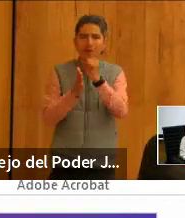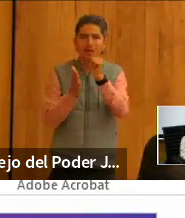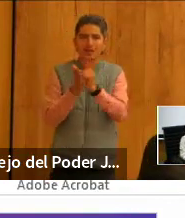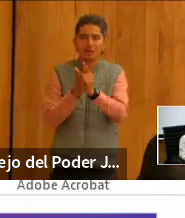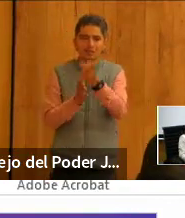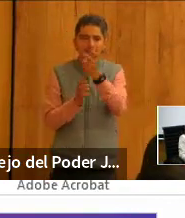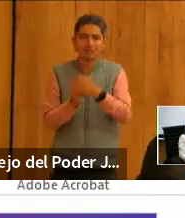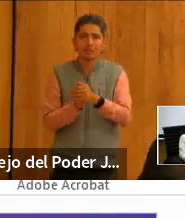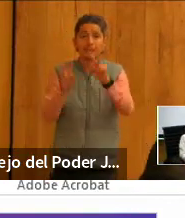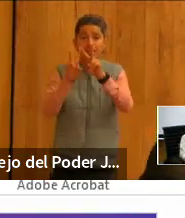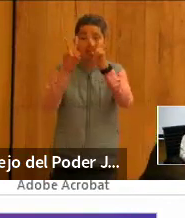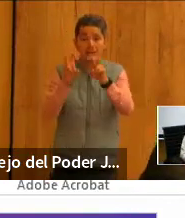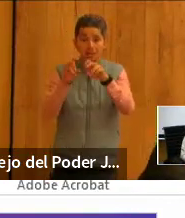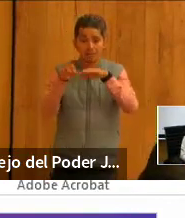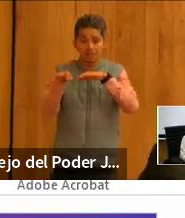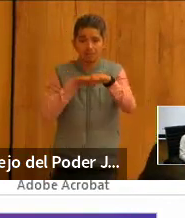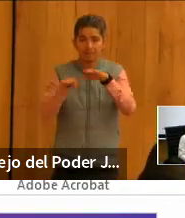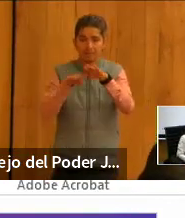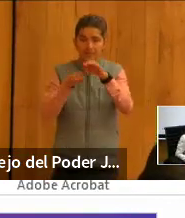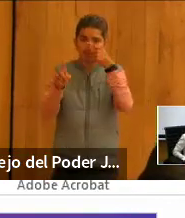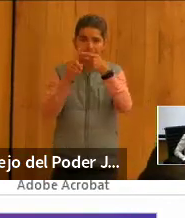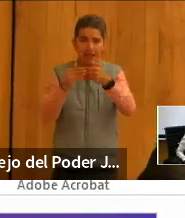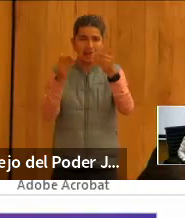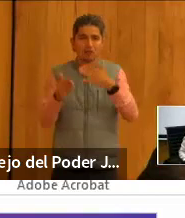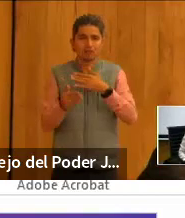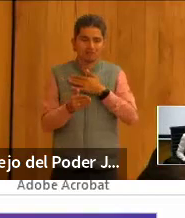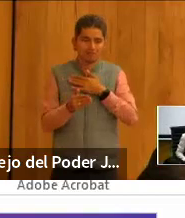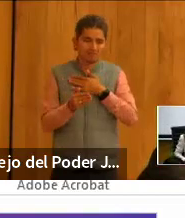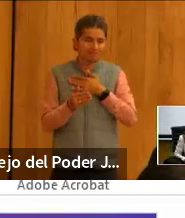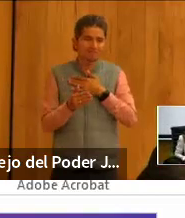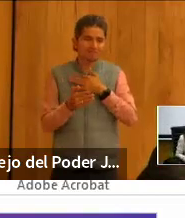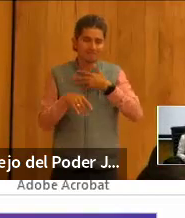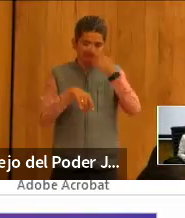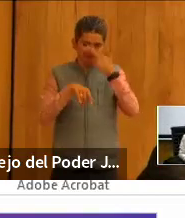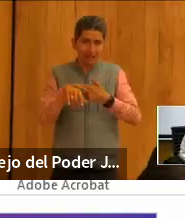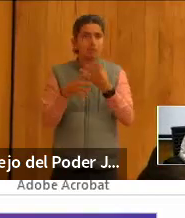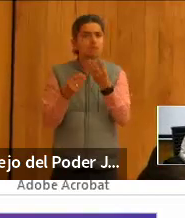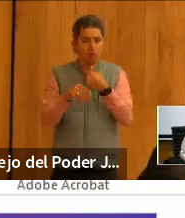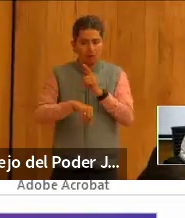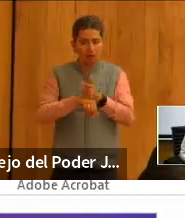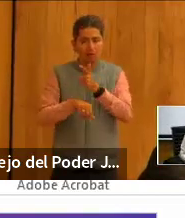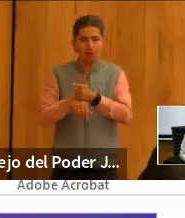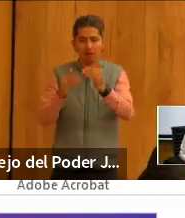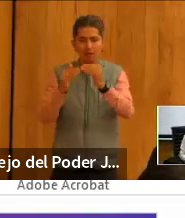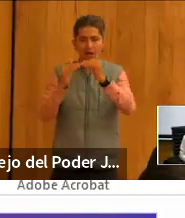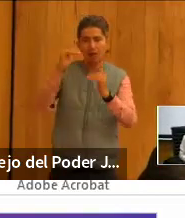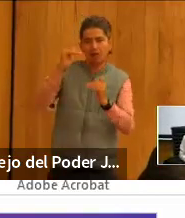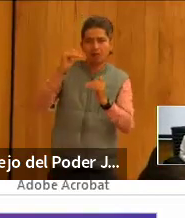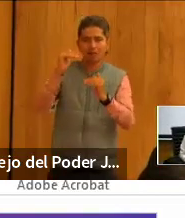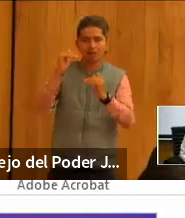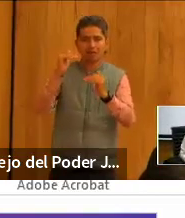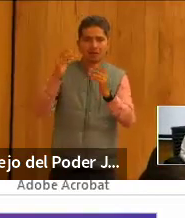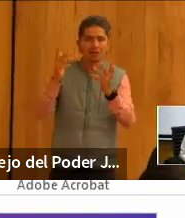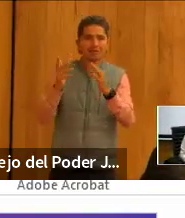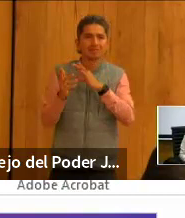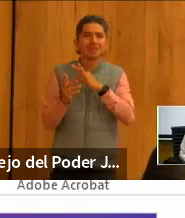en materia laboral, que es lo que a mí me ocupa, hay muchas desigualdades que pudieran, se dicen,